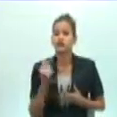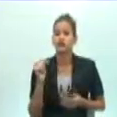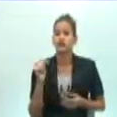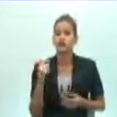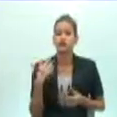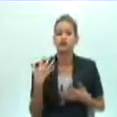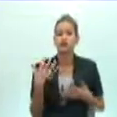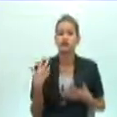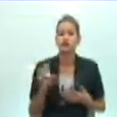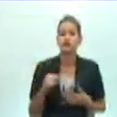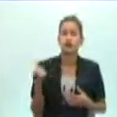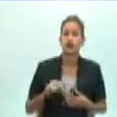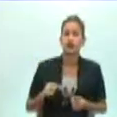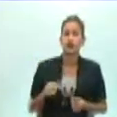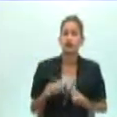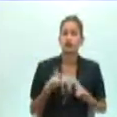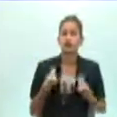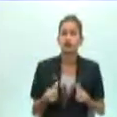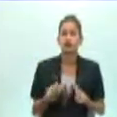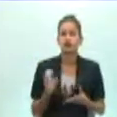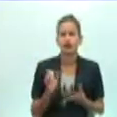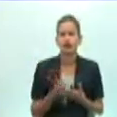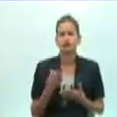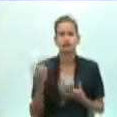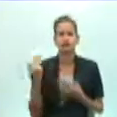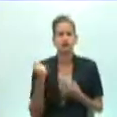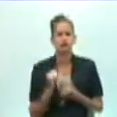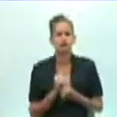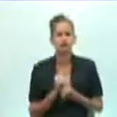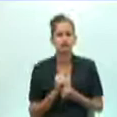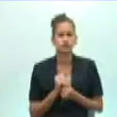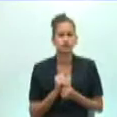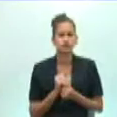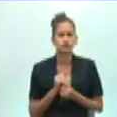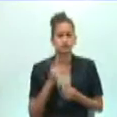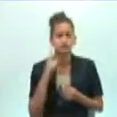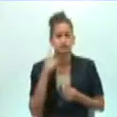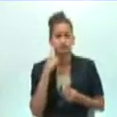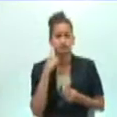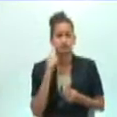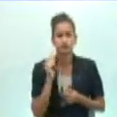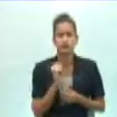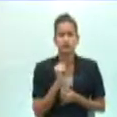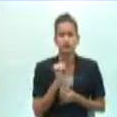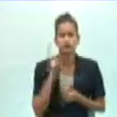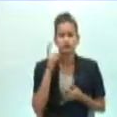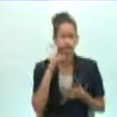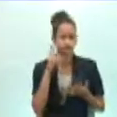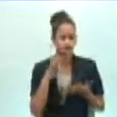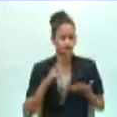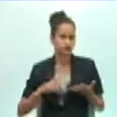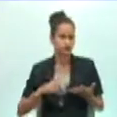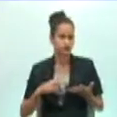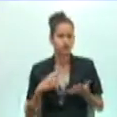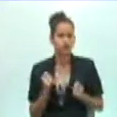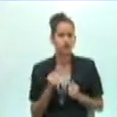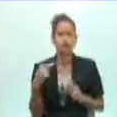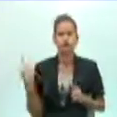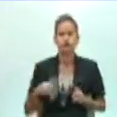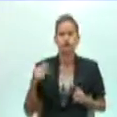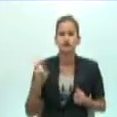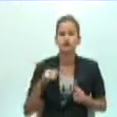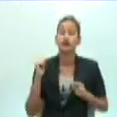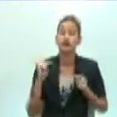el encuentro anterior. Debían leer la lectura, la experiencia del viejo. Vamos a revisar las actividades y con